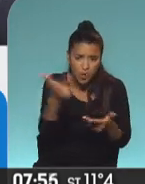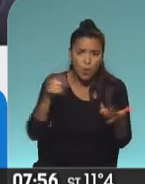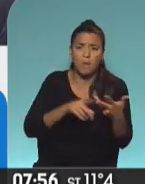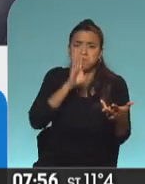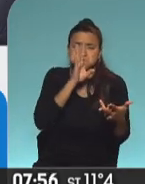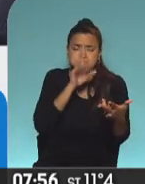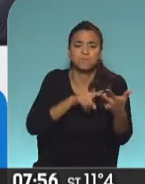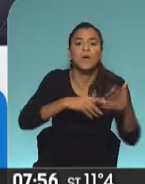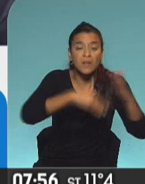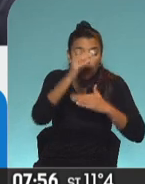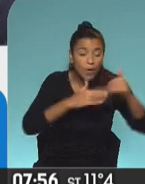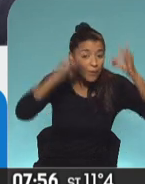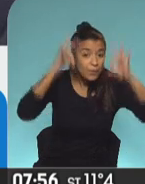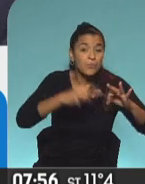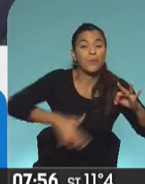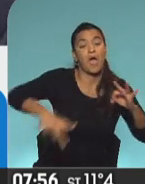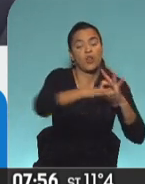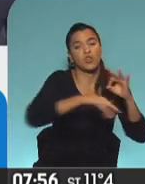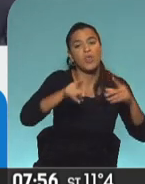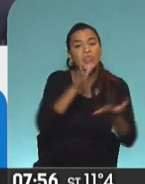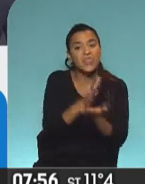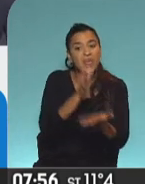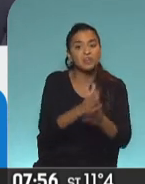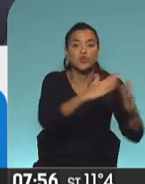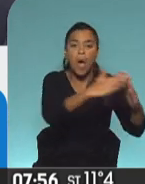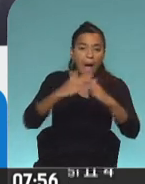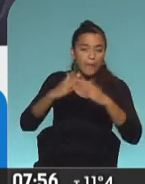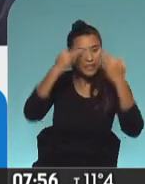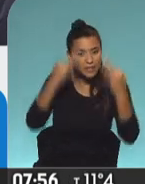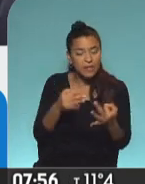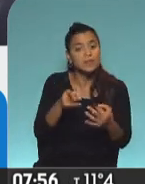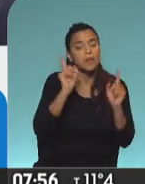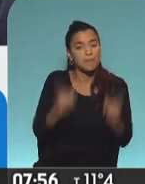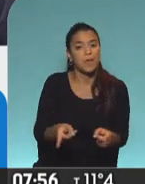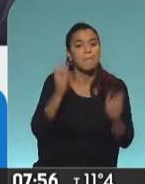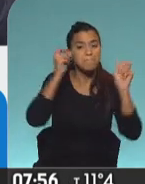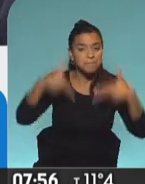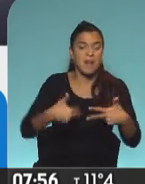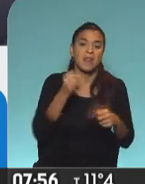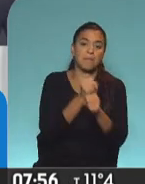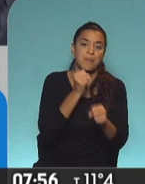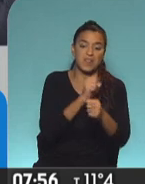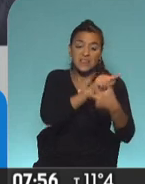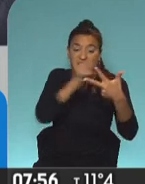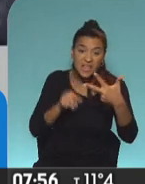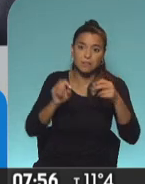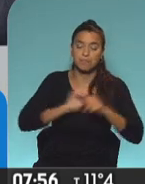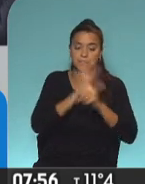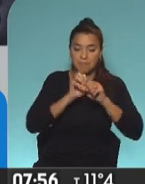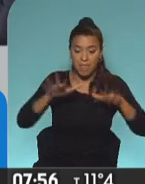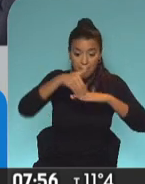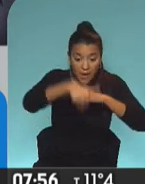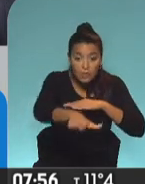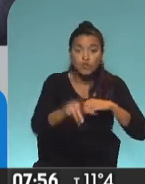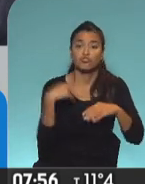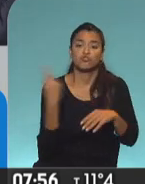hacinamiento. Urbanizar esos barrios, además de ser el derecho al hábitat, a la vivienda, es un gran plan de empleo. Esos tres ejes son la pospandemia. Nosotros ya estamos